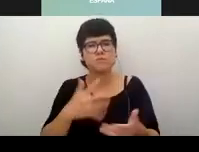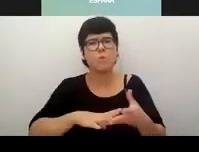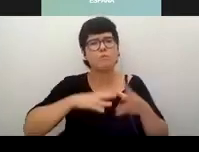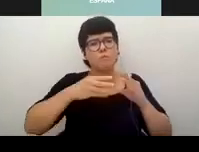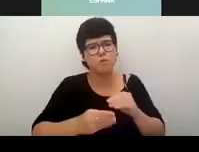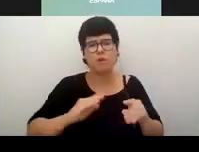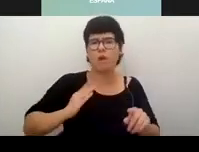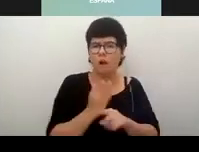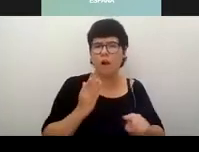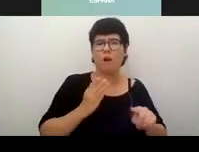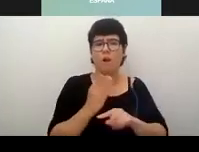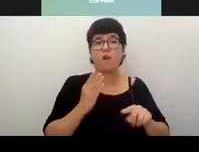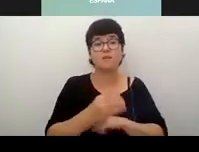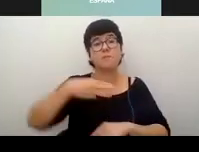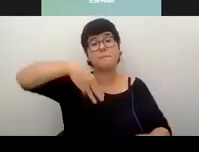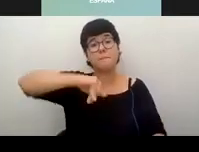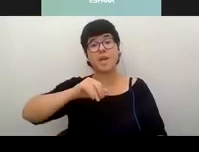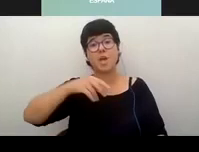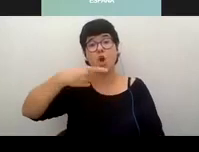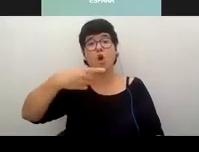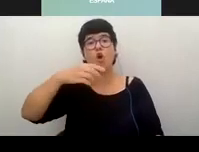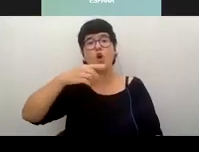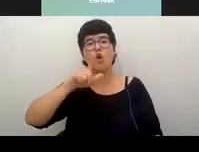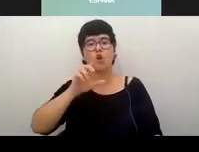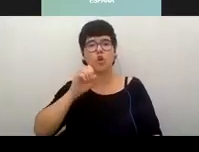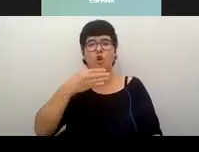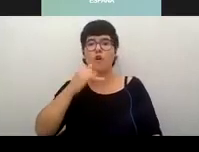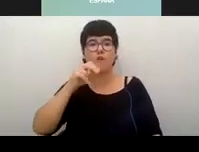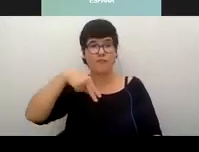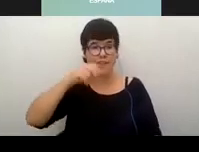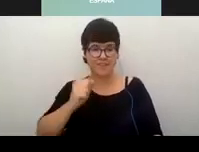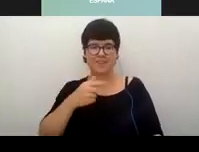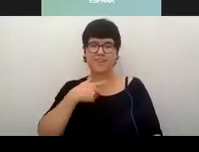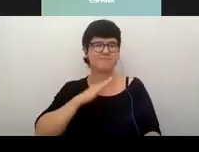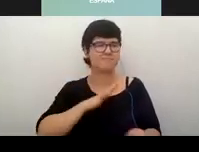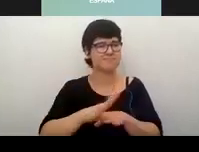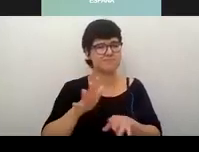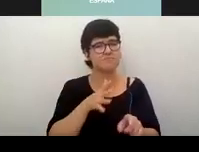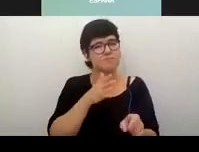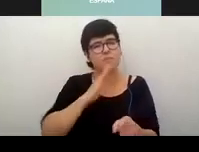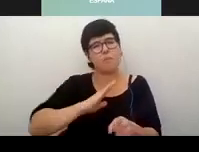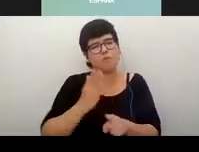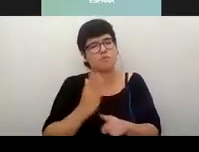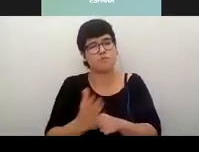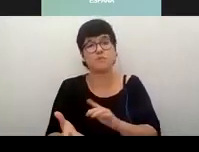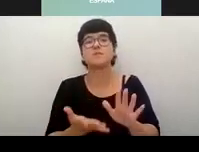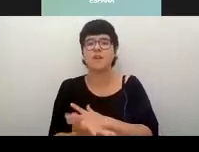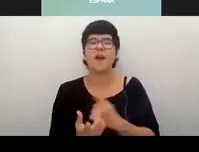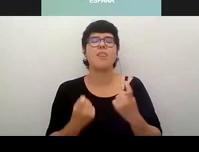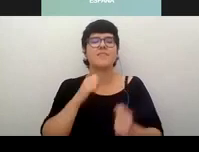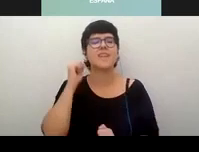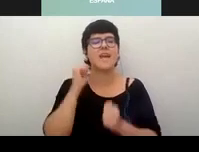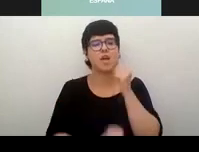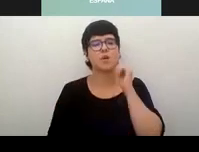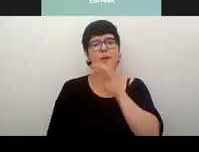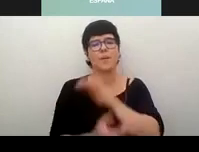mioglobina y hemos de regenerarla. Y necesitamos hierro para ello. Aparte de los aminoácidos, necesitamos aminoácidos para producir la parte